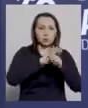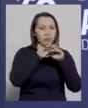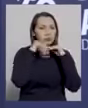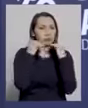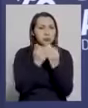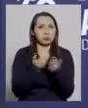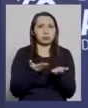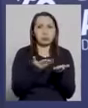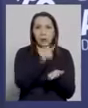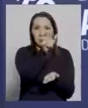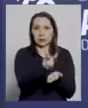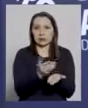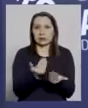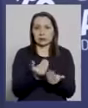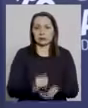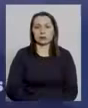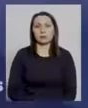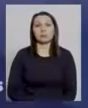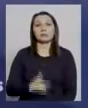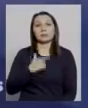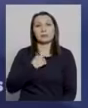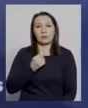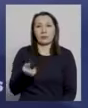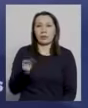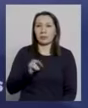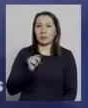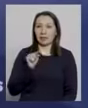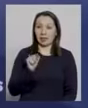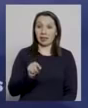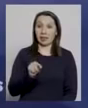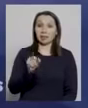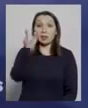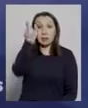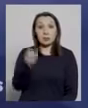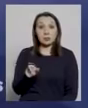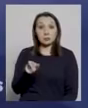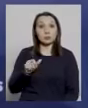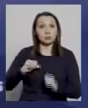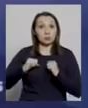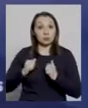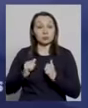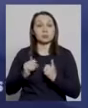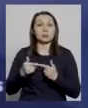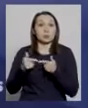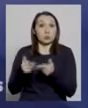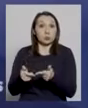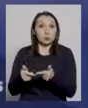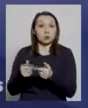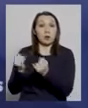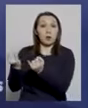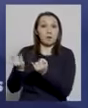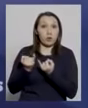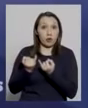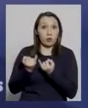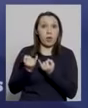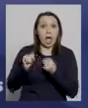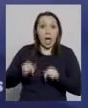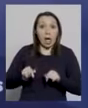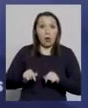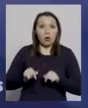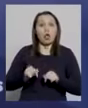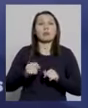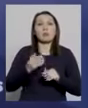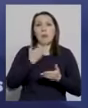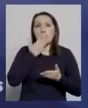necesidades de salud que él requiere. Quiero insistir en eso. El paciente, afortunadamente, por la información que tenemos hasta este minuto,